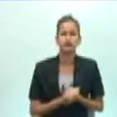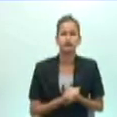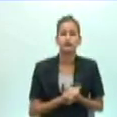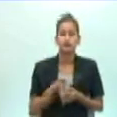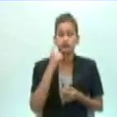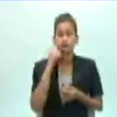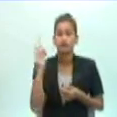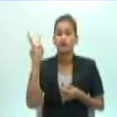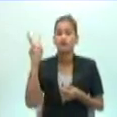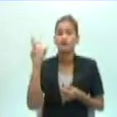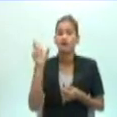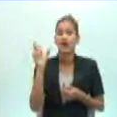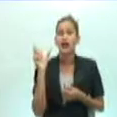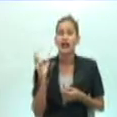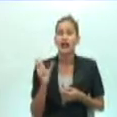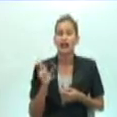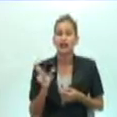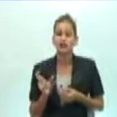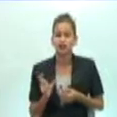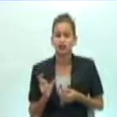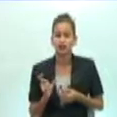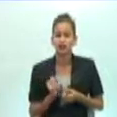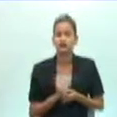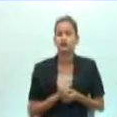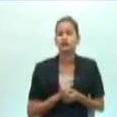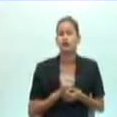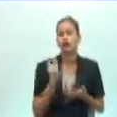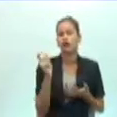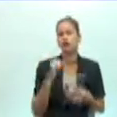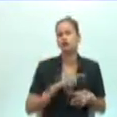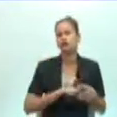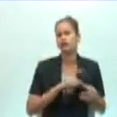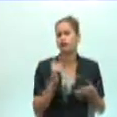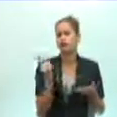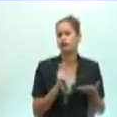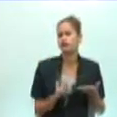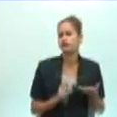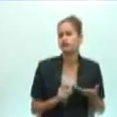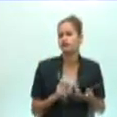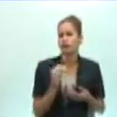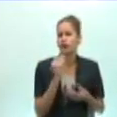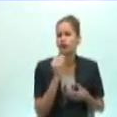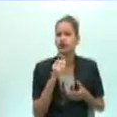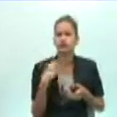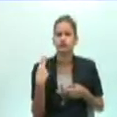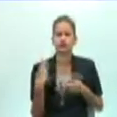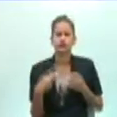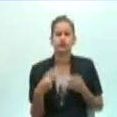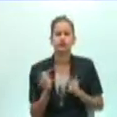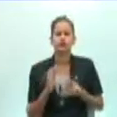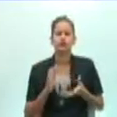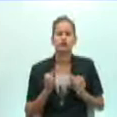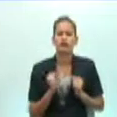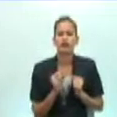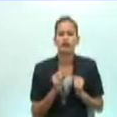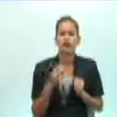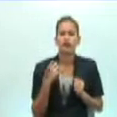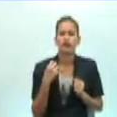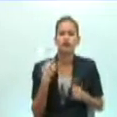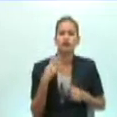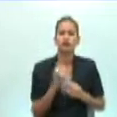vocabulario para la que vamos a dar un pequeño tiempo porque también pueden realizarla en forma oral. Enlaza el vocablo con